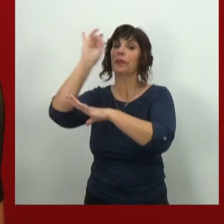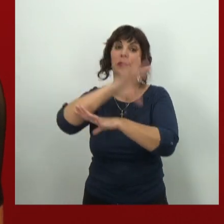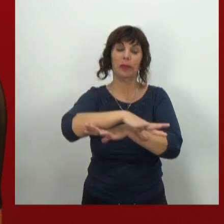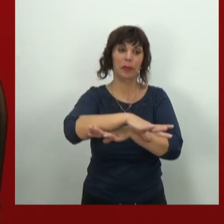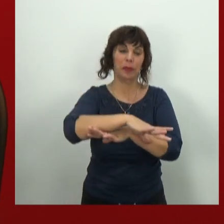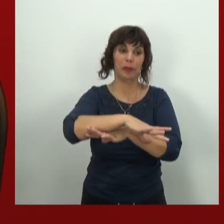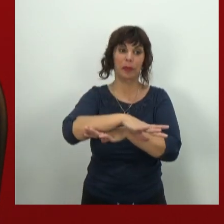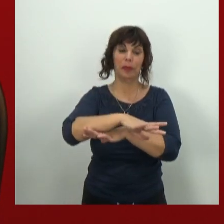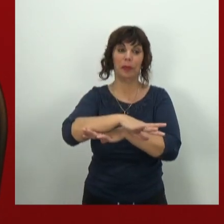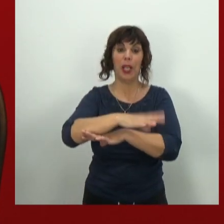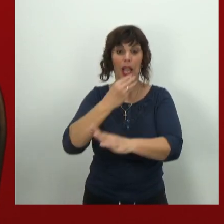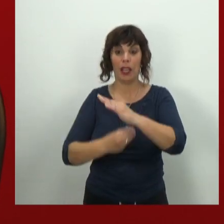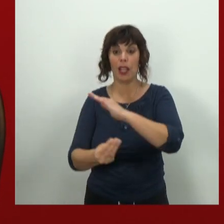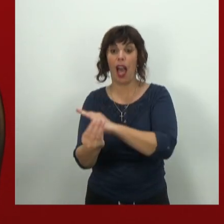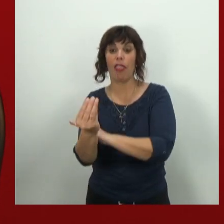nacido por una virgen,